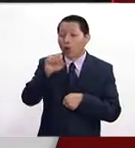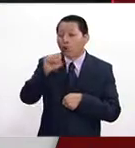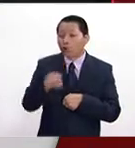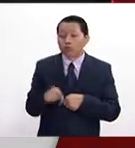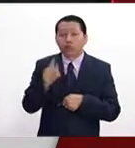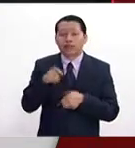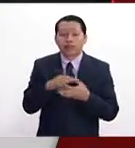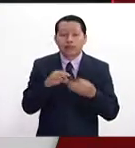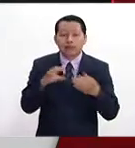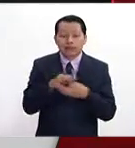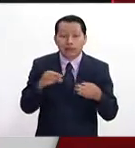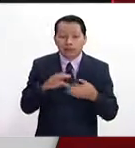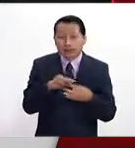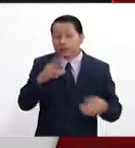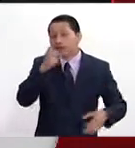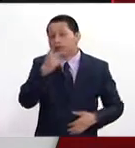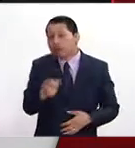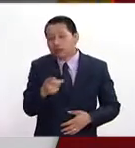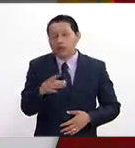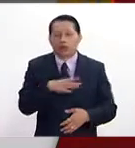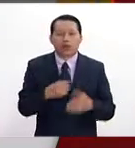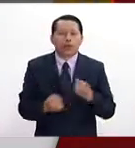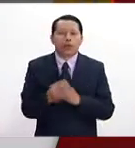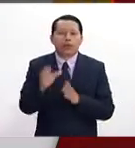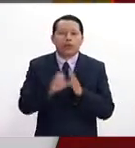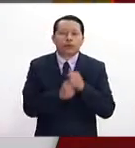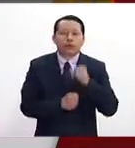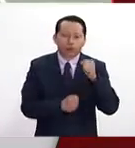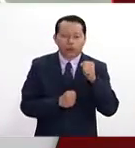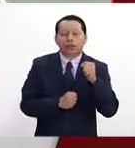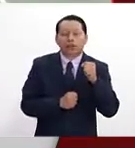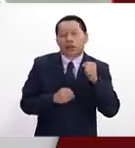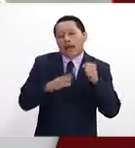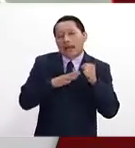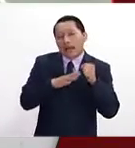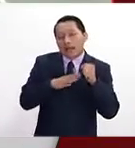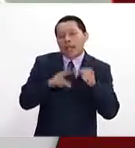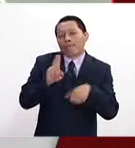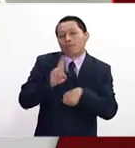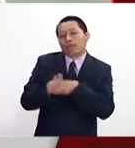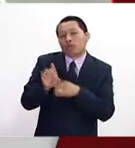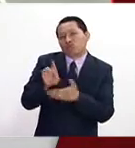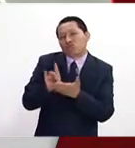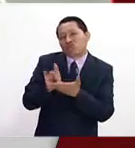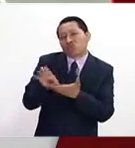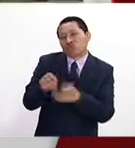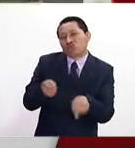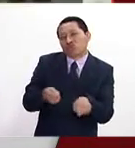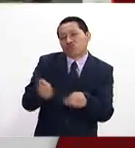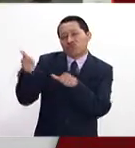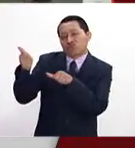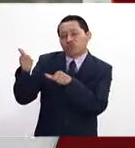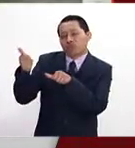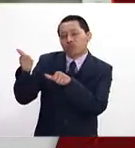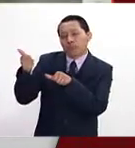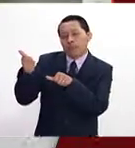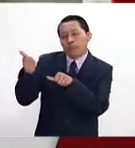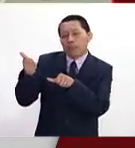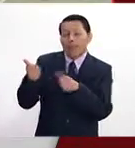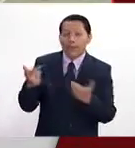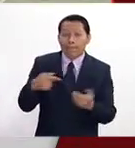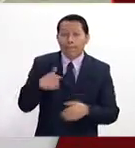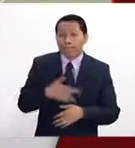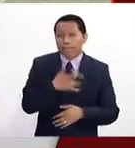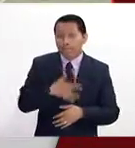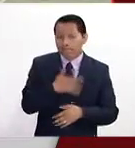que de hacerse esta nueva constitución expulsarían a Venezuela de Mercosur. Entonces me parece